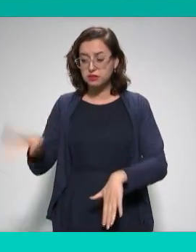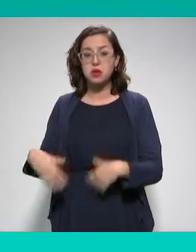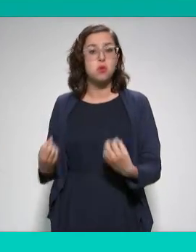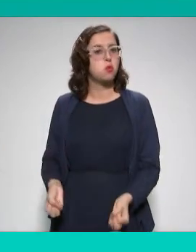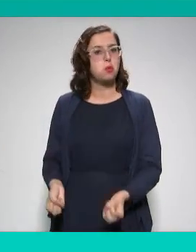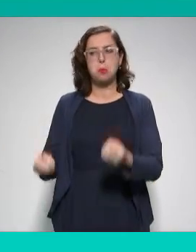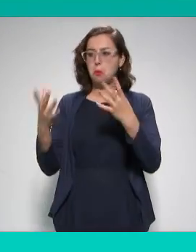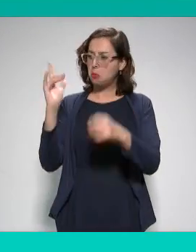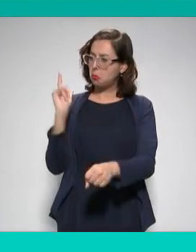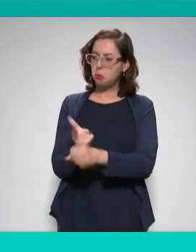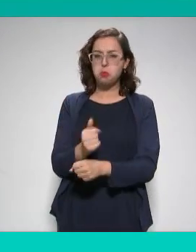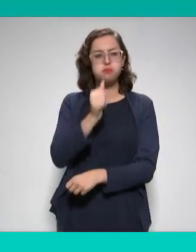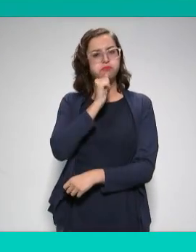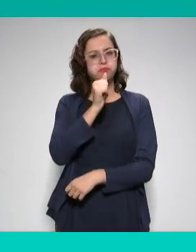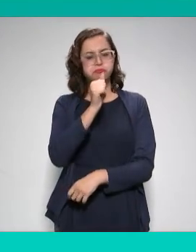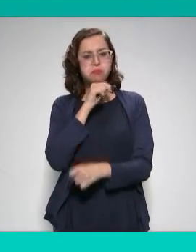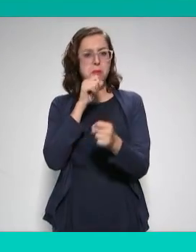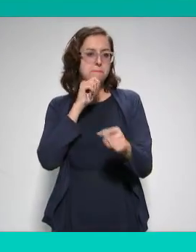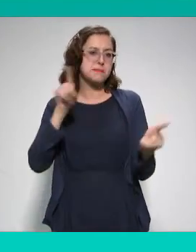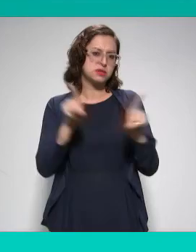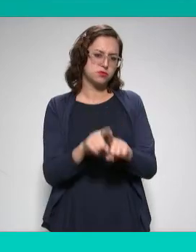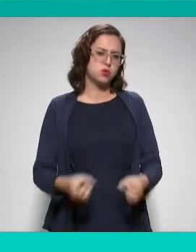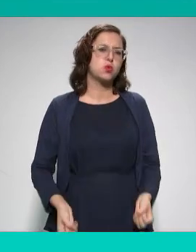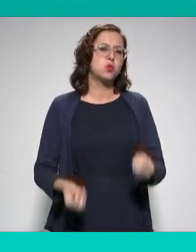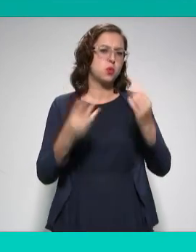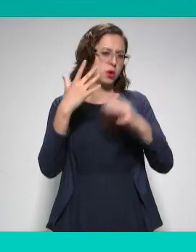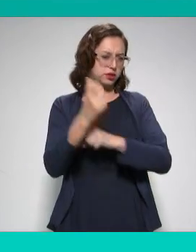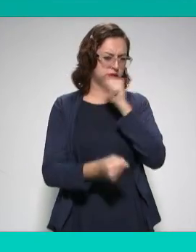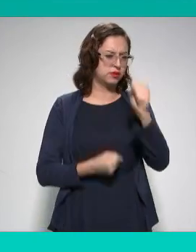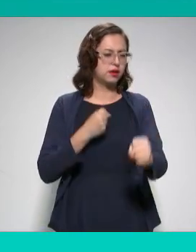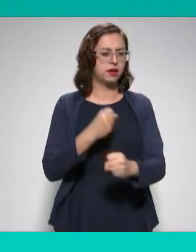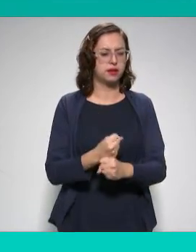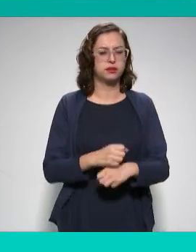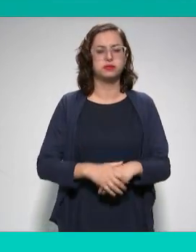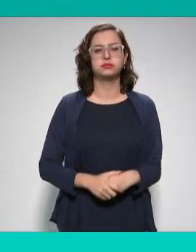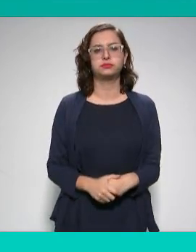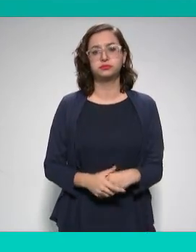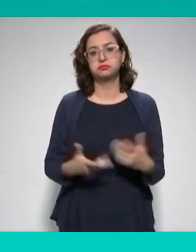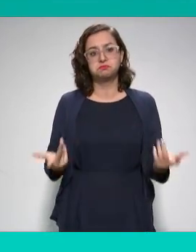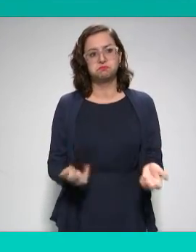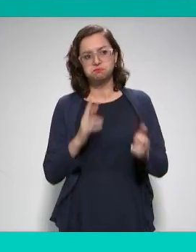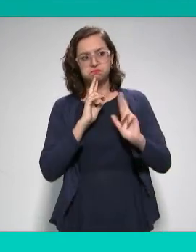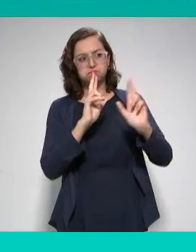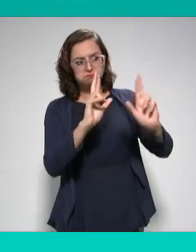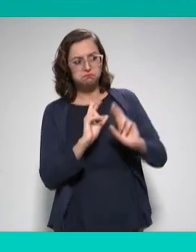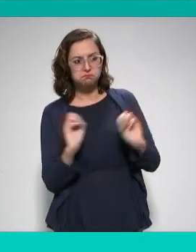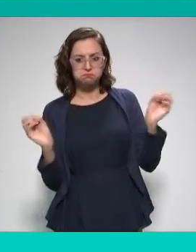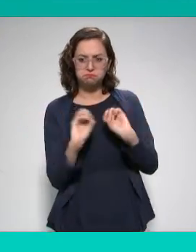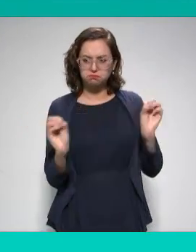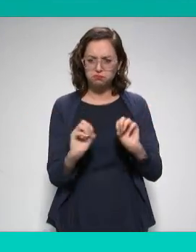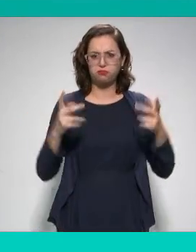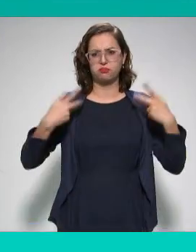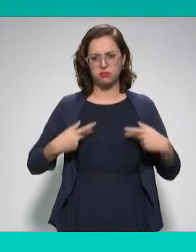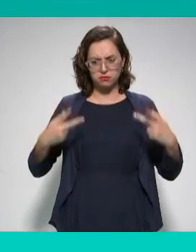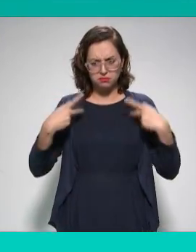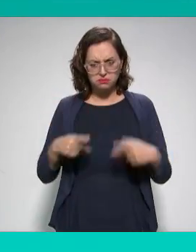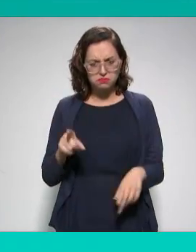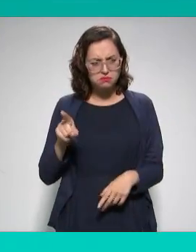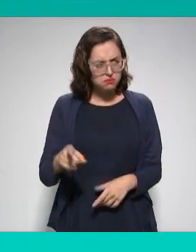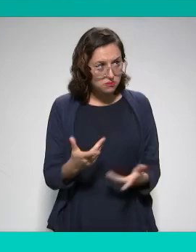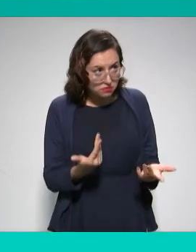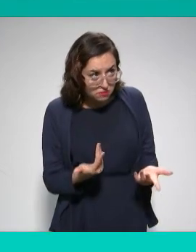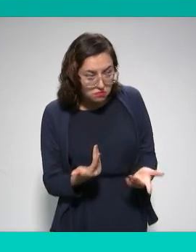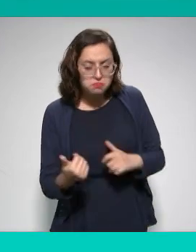localizadas así como los rangos de edades de las víctimas ante la falta de respuesta el particular recurrió al inai